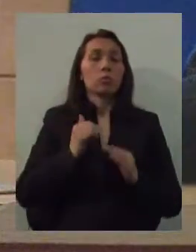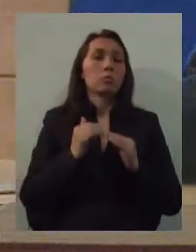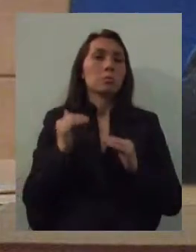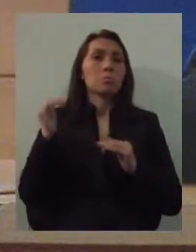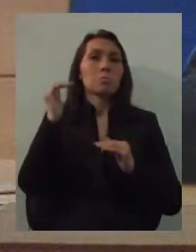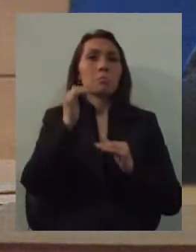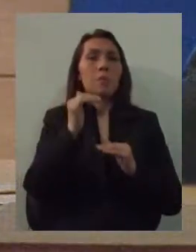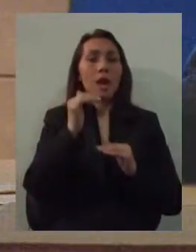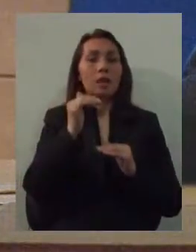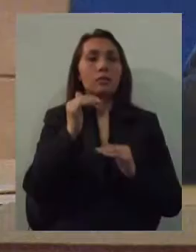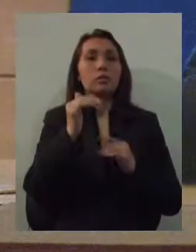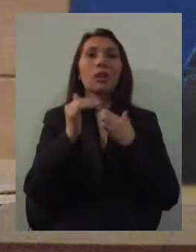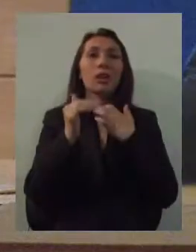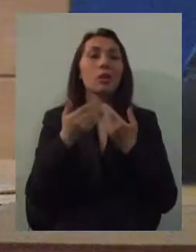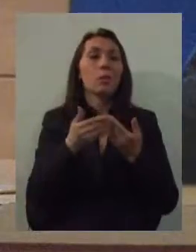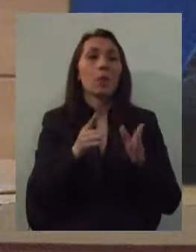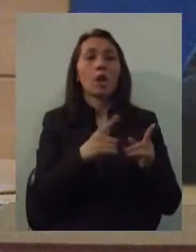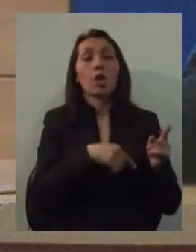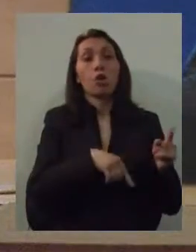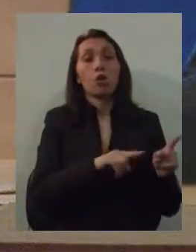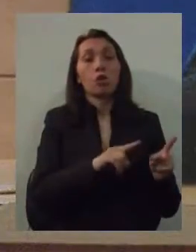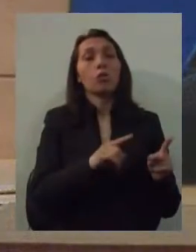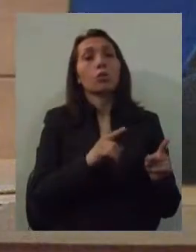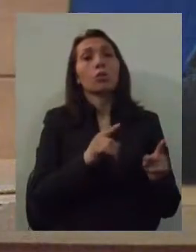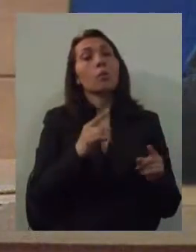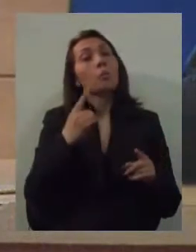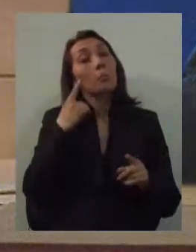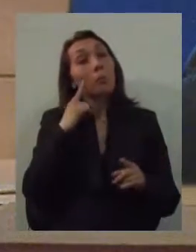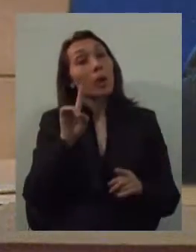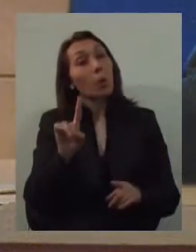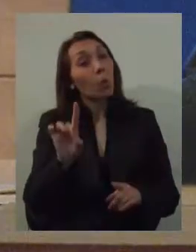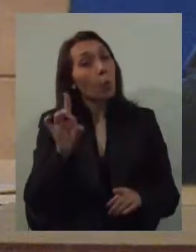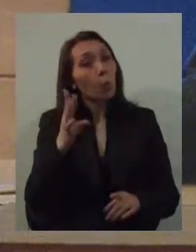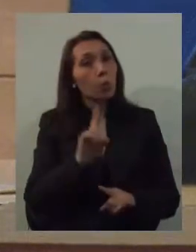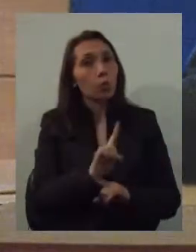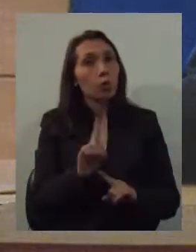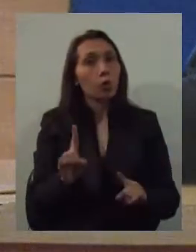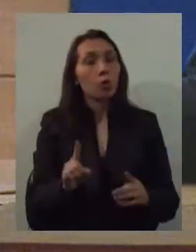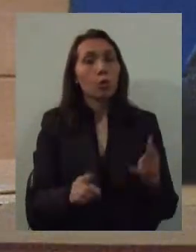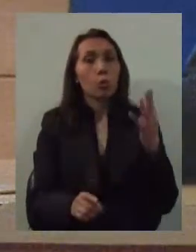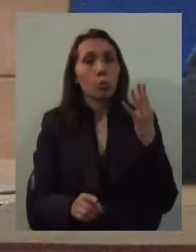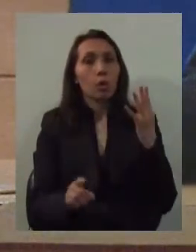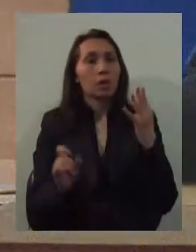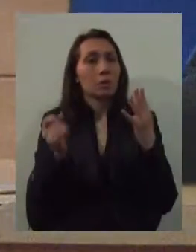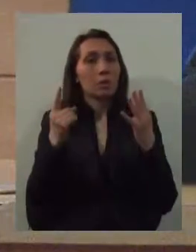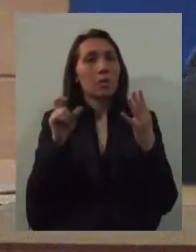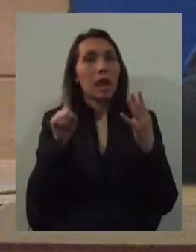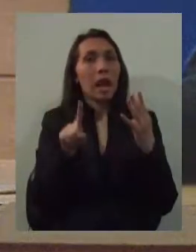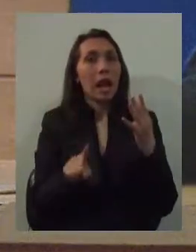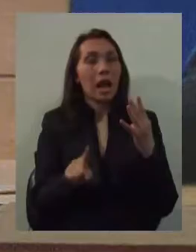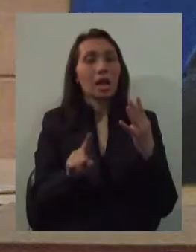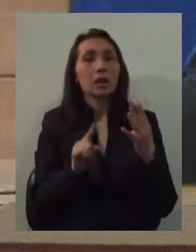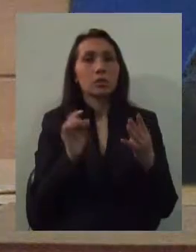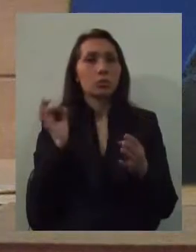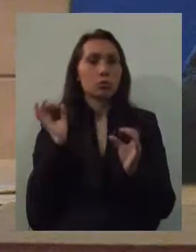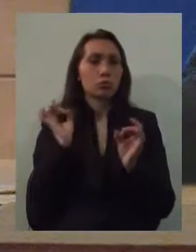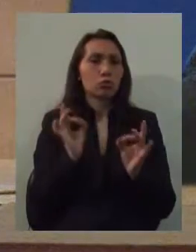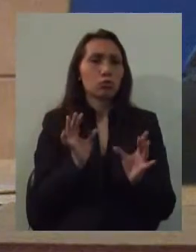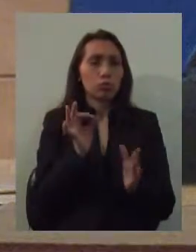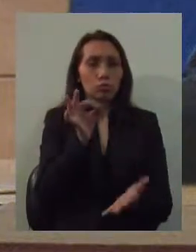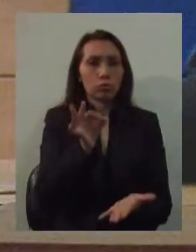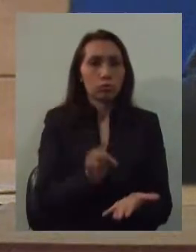por encima de cualquier otro criterio, excepto, reitero, los cuatro primeros casos de jurisdicción exclusiva, o